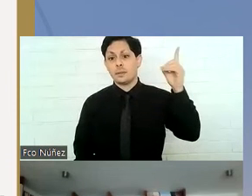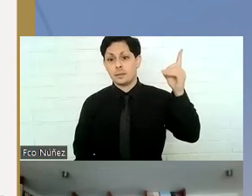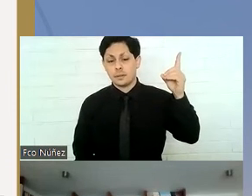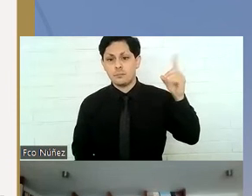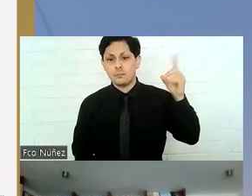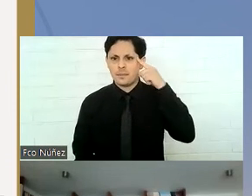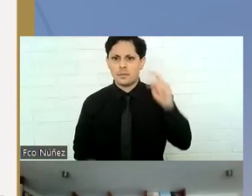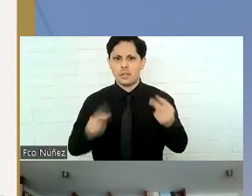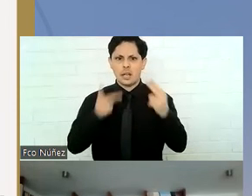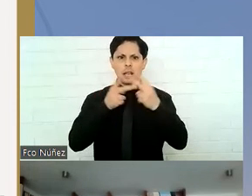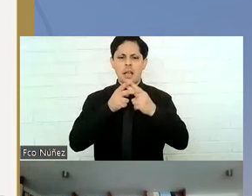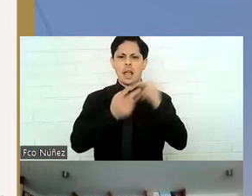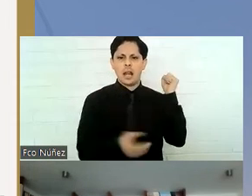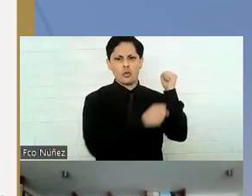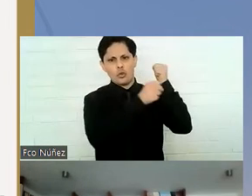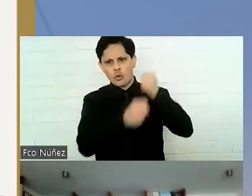el colonialismo al